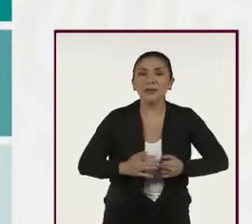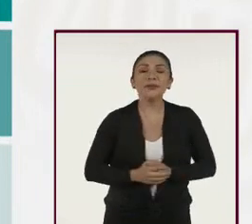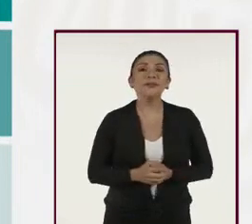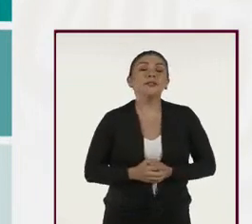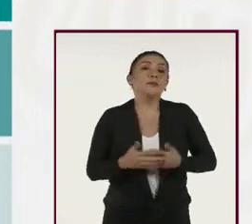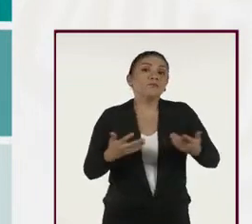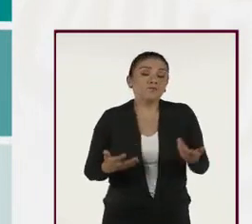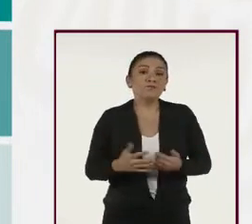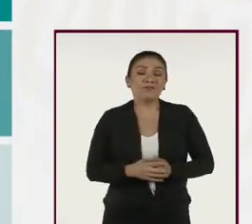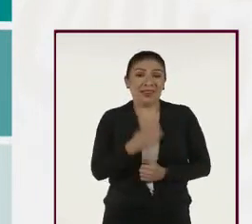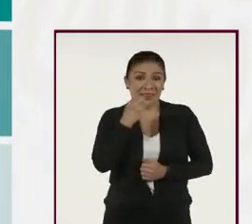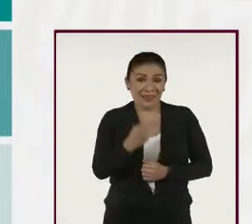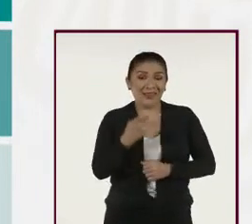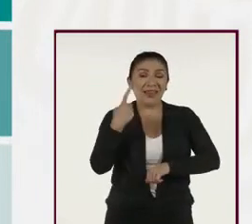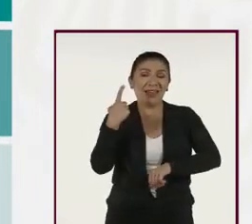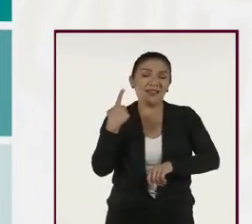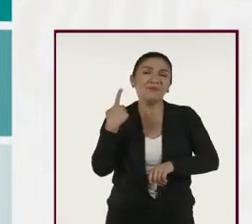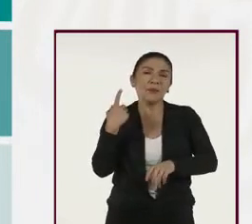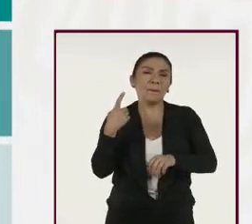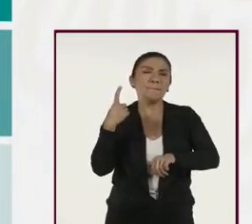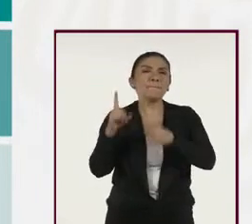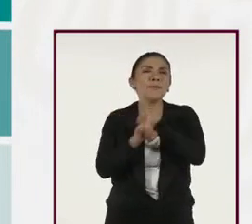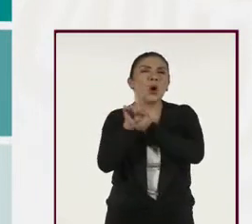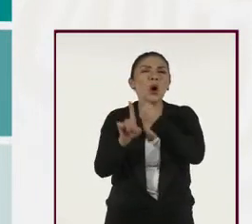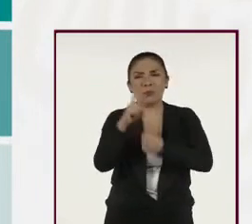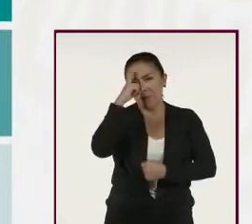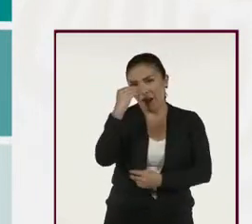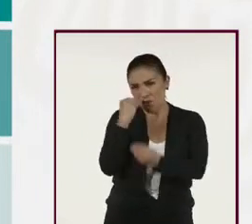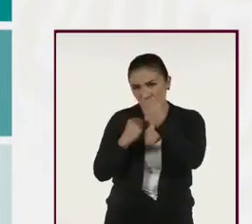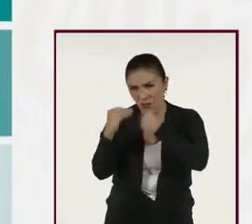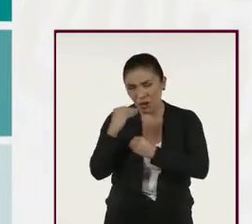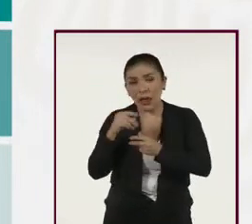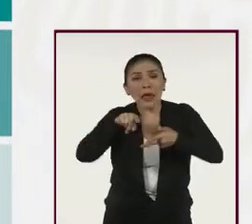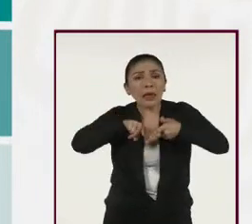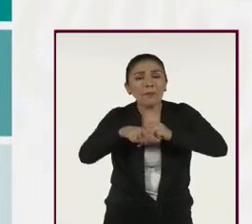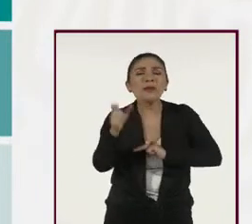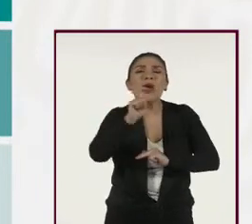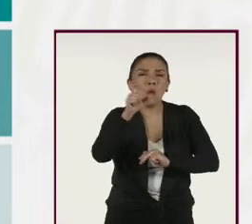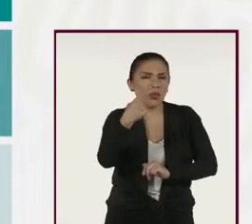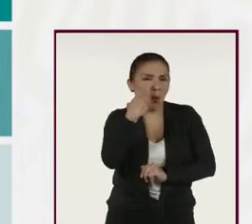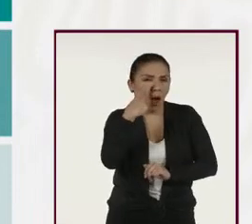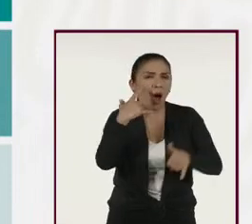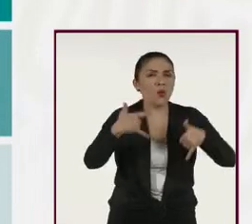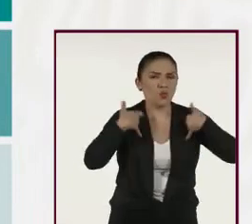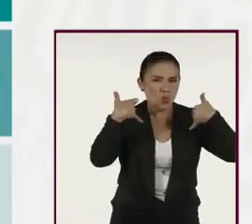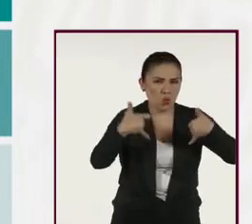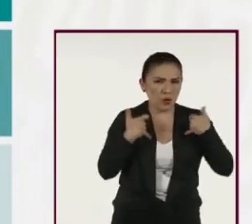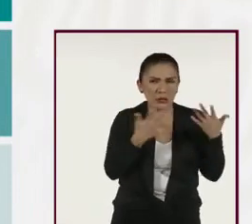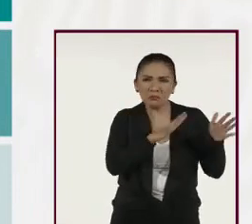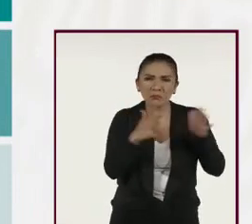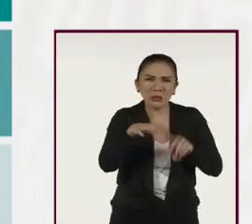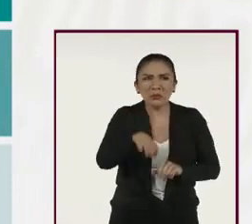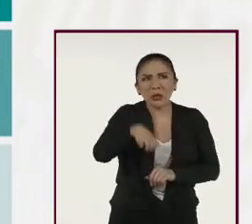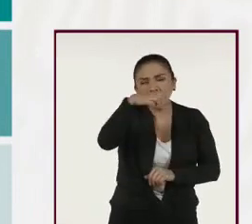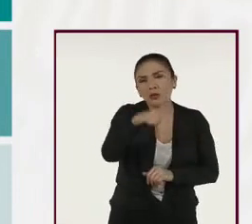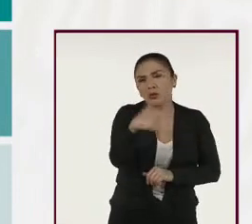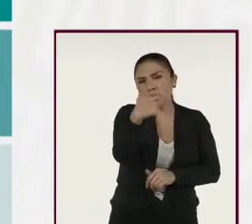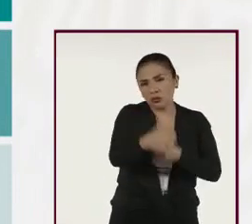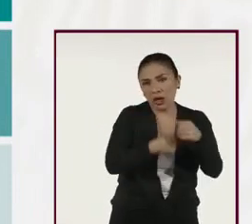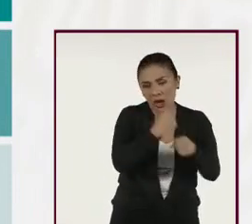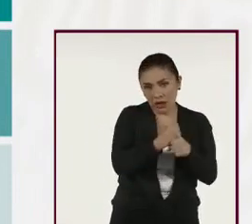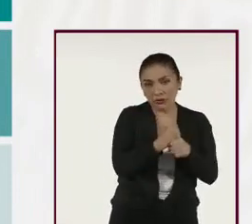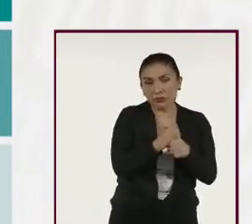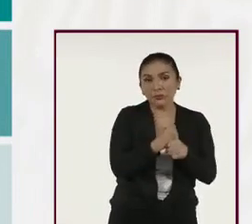en general los trastornos de la conducta alimentaria van a tener su inicio durante la adolescencia, aproximadamente a los 12